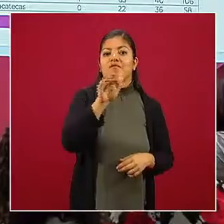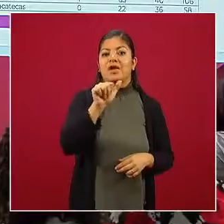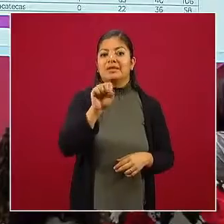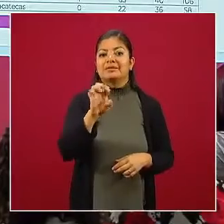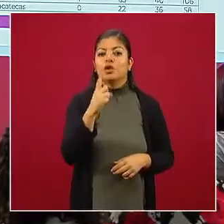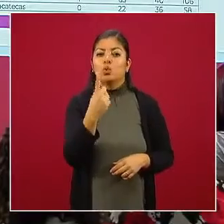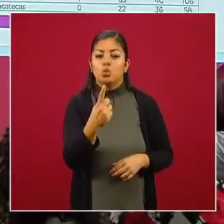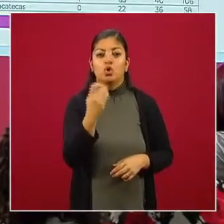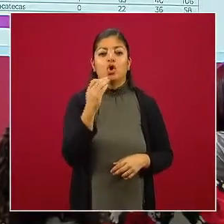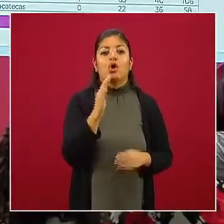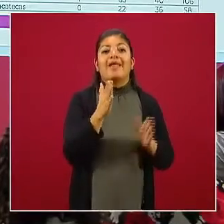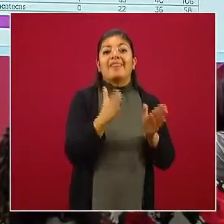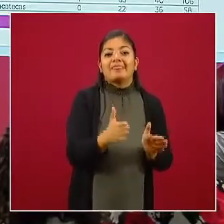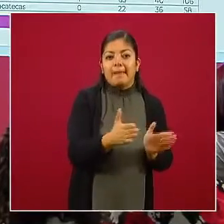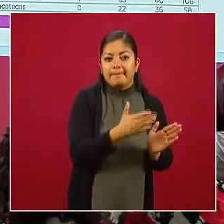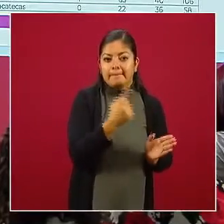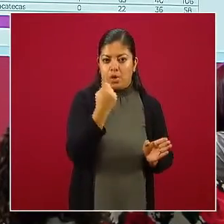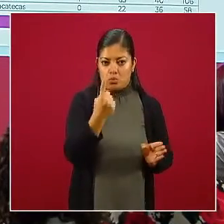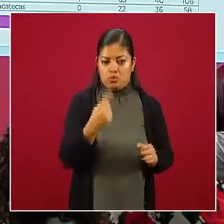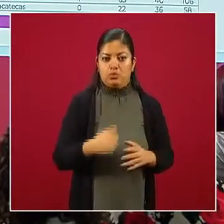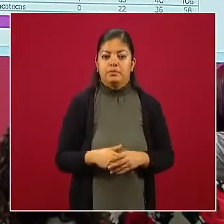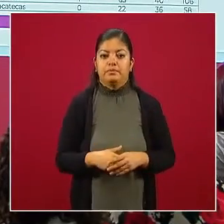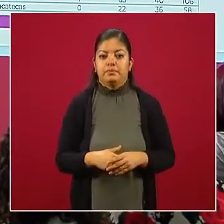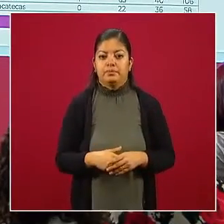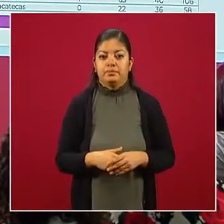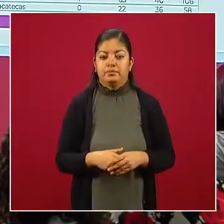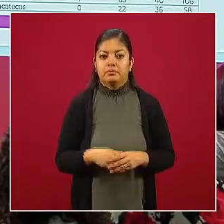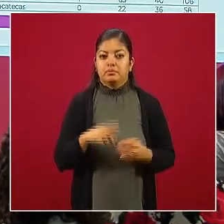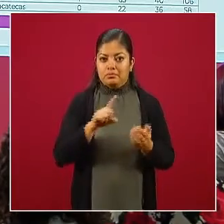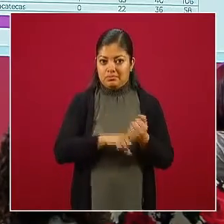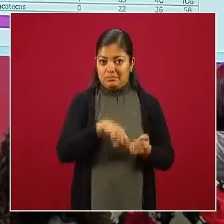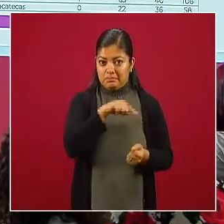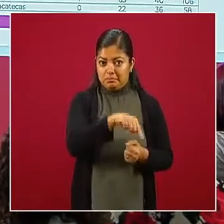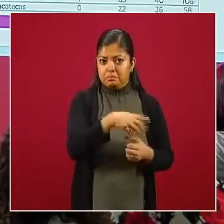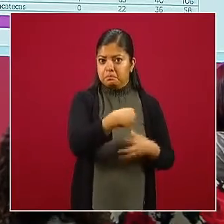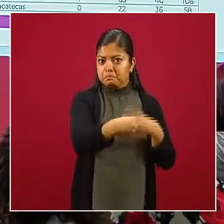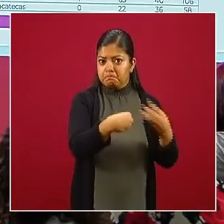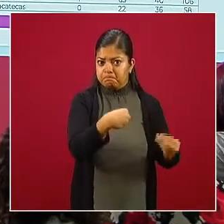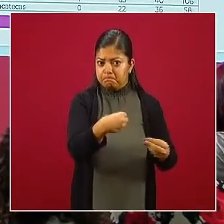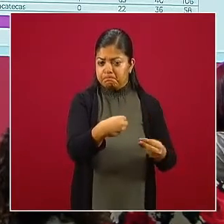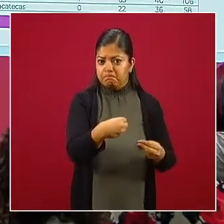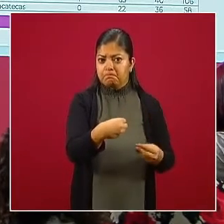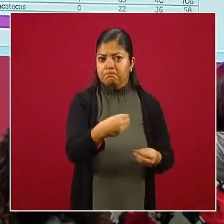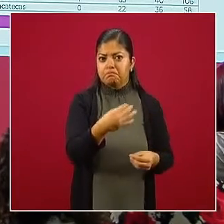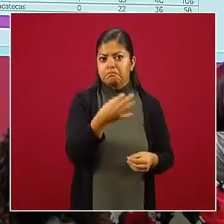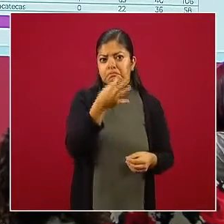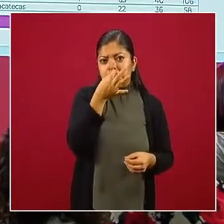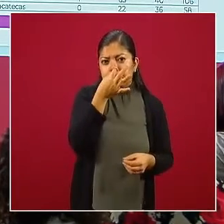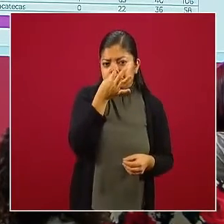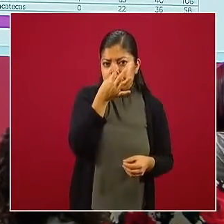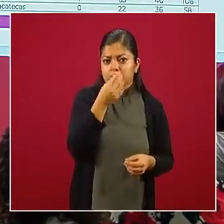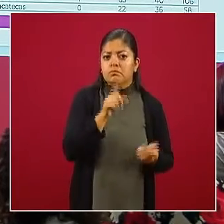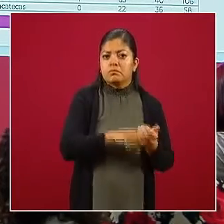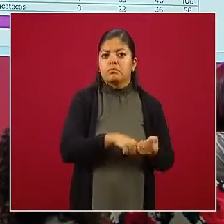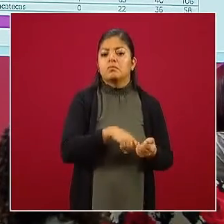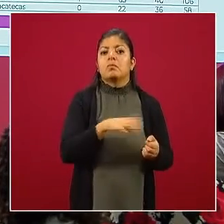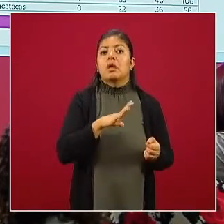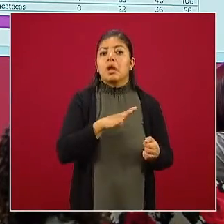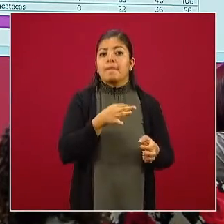1. De estas zonas de baja transmisión, destaca la existencia de